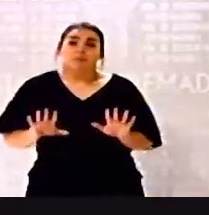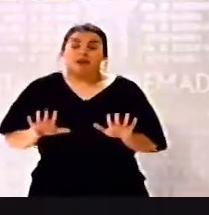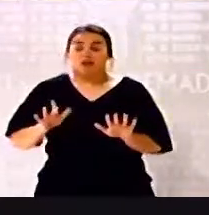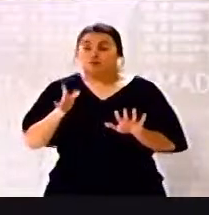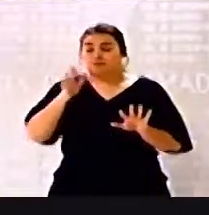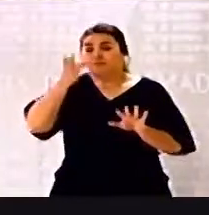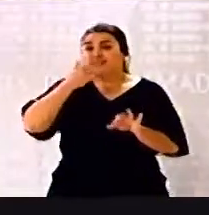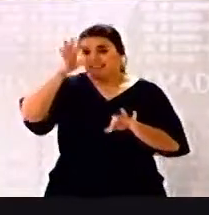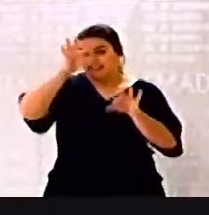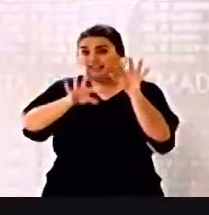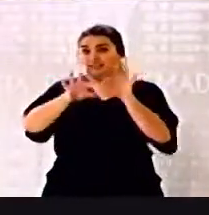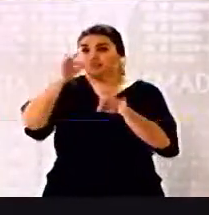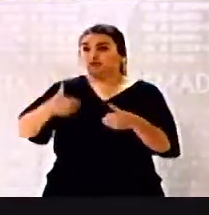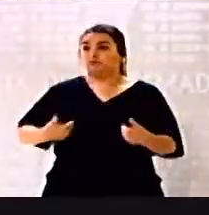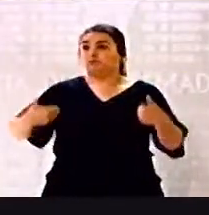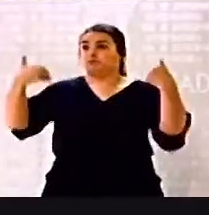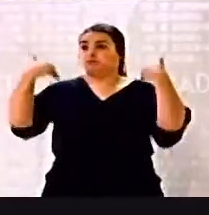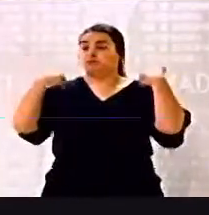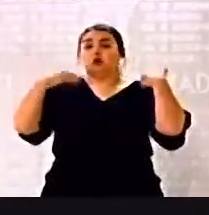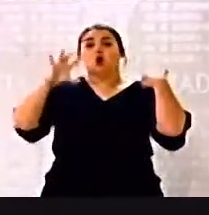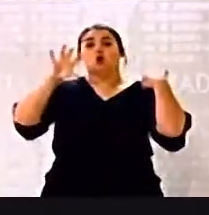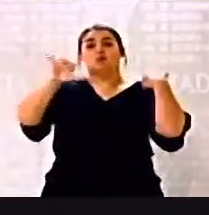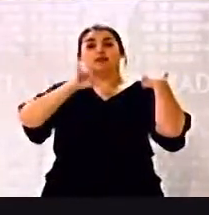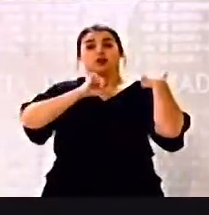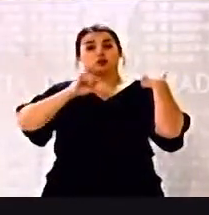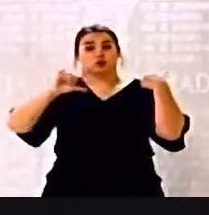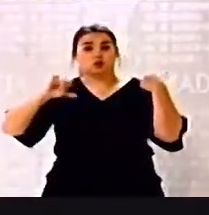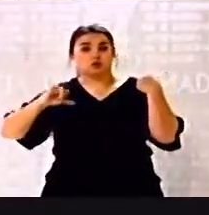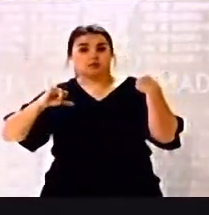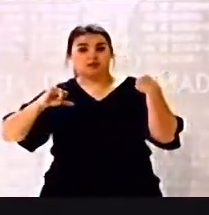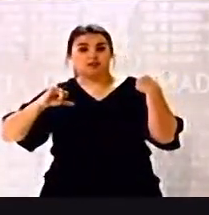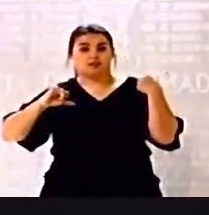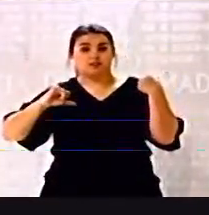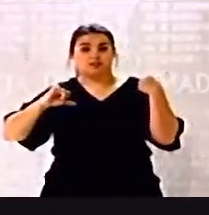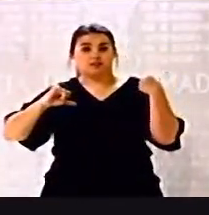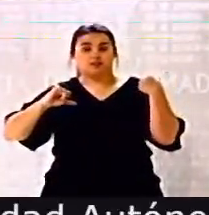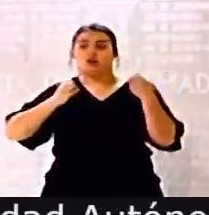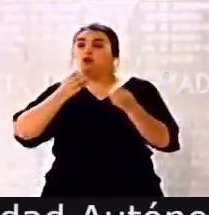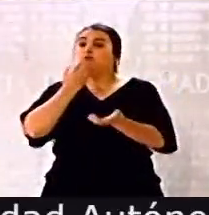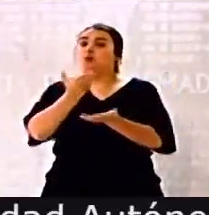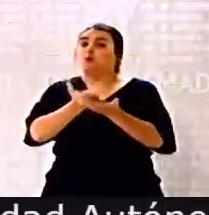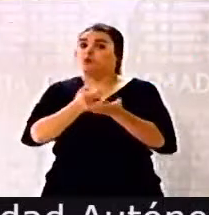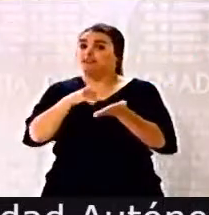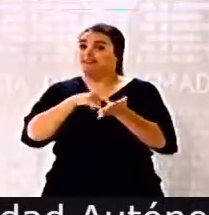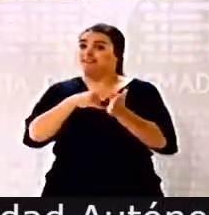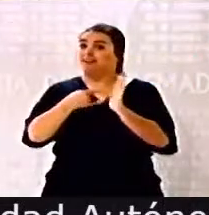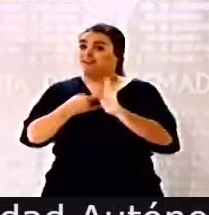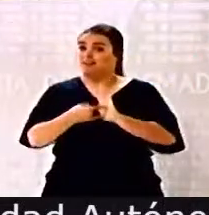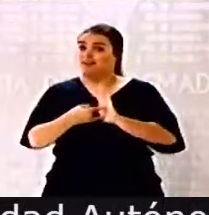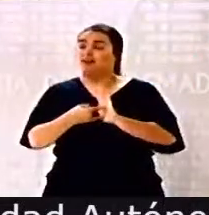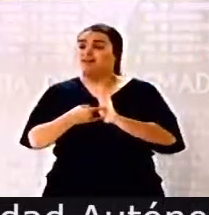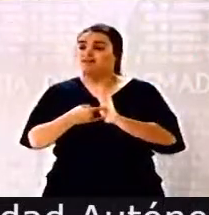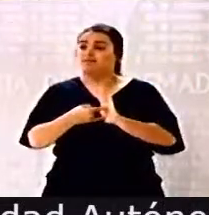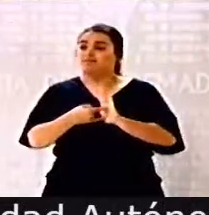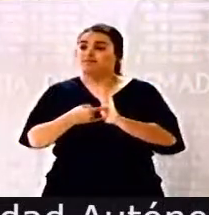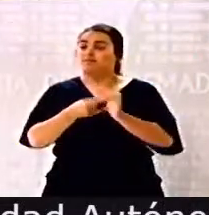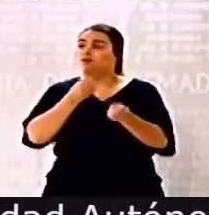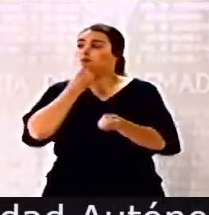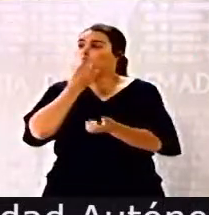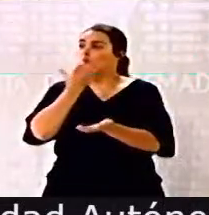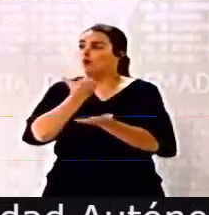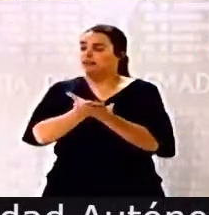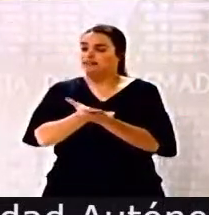decisión depende del ámbito de la comunidad autónoma, la propuesta técnica, la propuesta